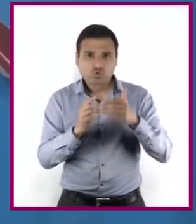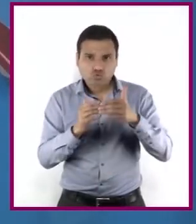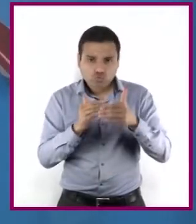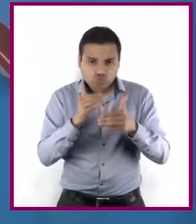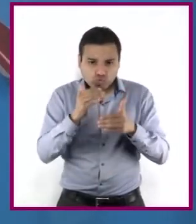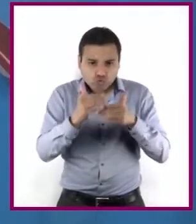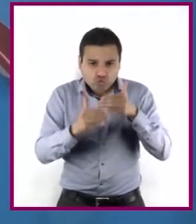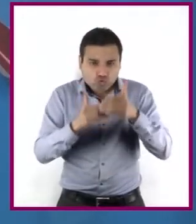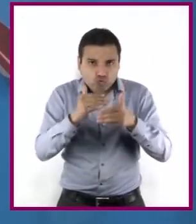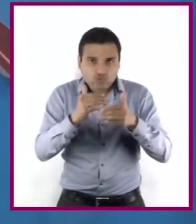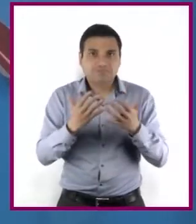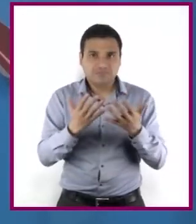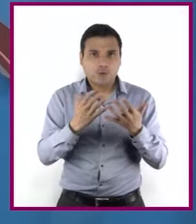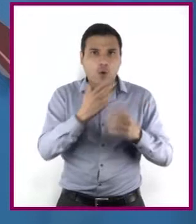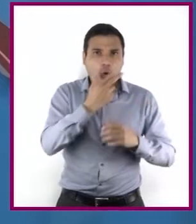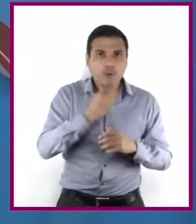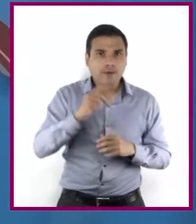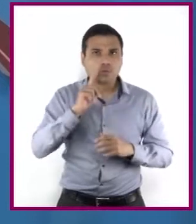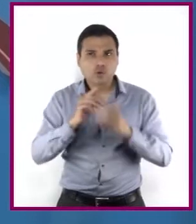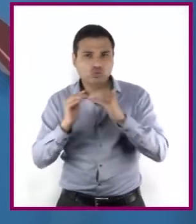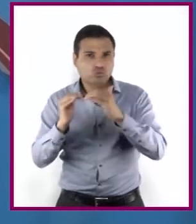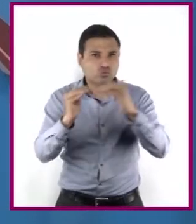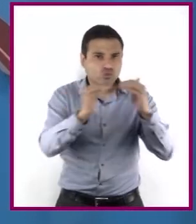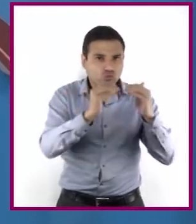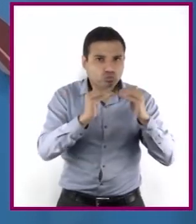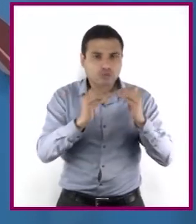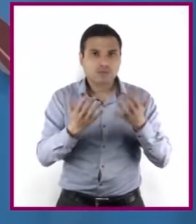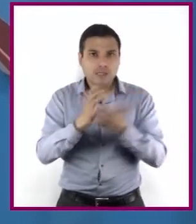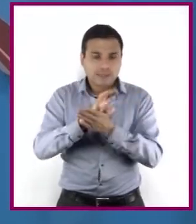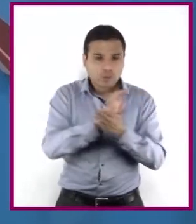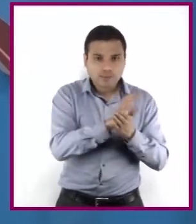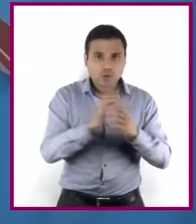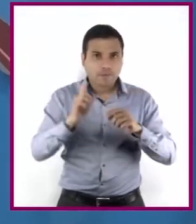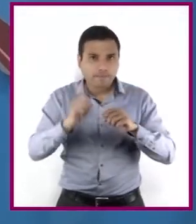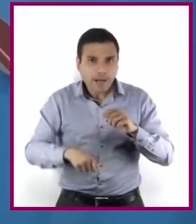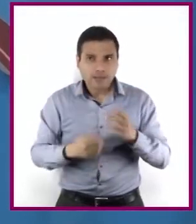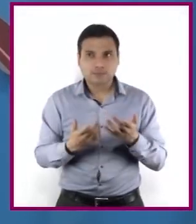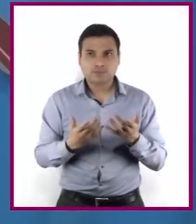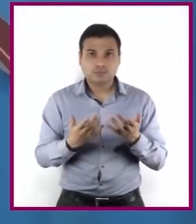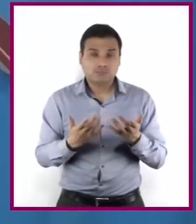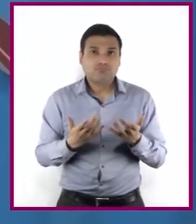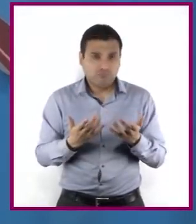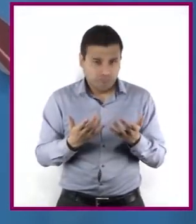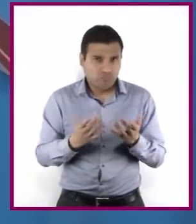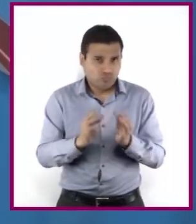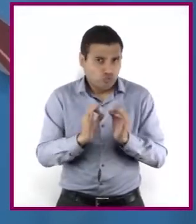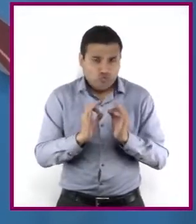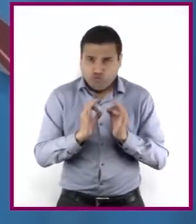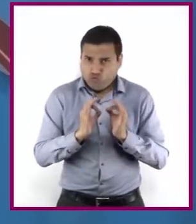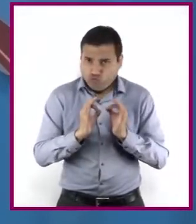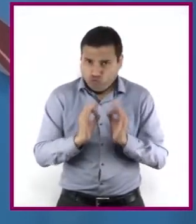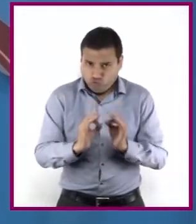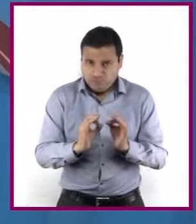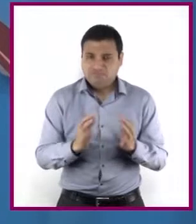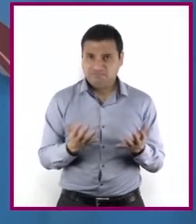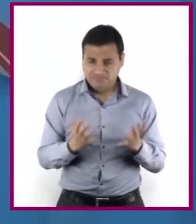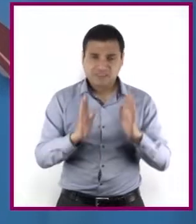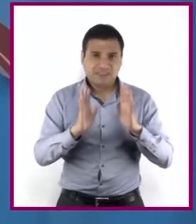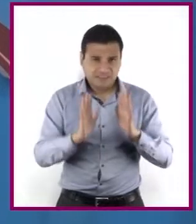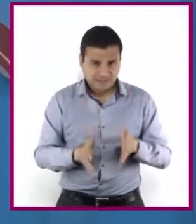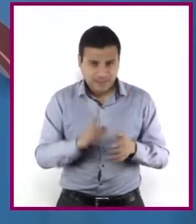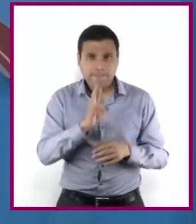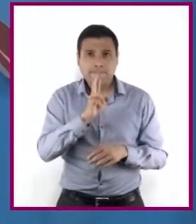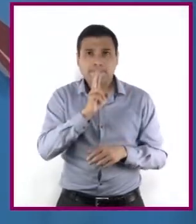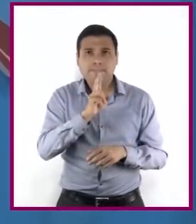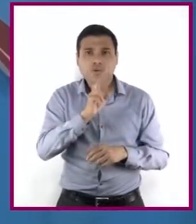los principios de igualdad y no discriminación, igualdad sustantiva, cuotas de género y paridad,